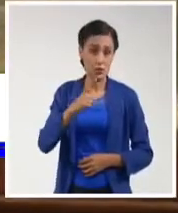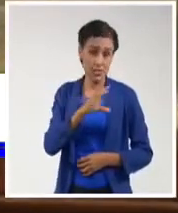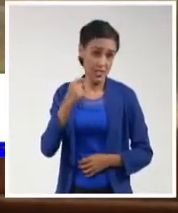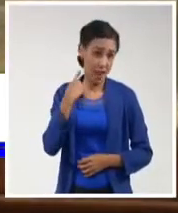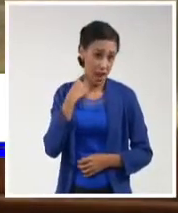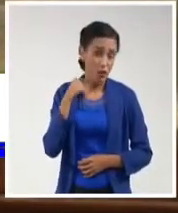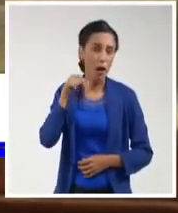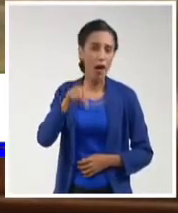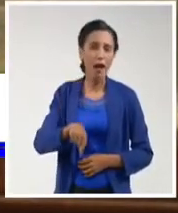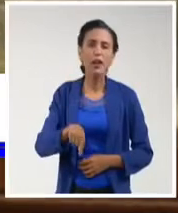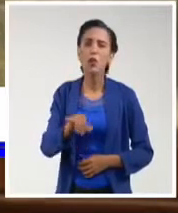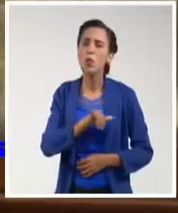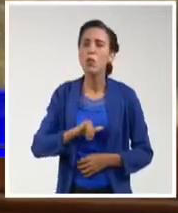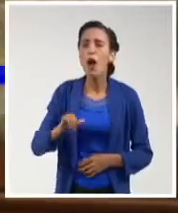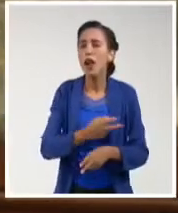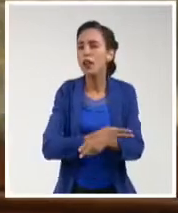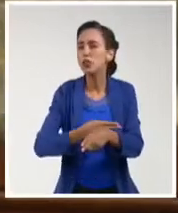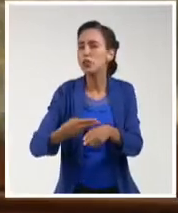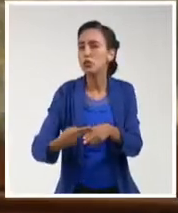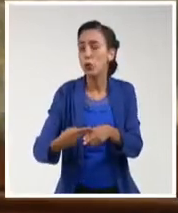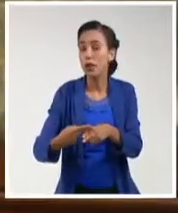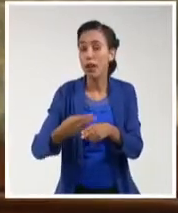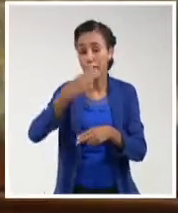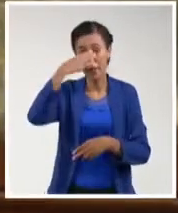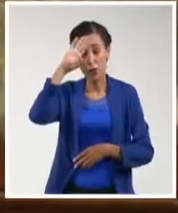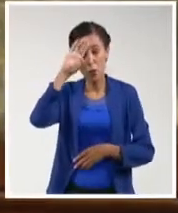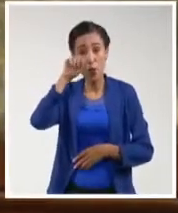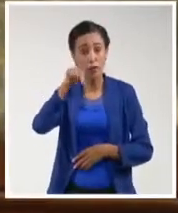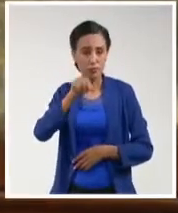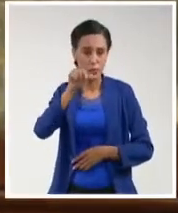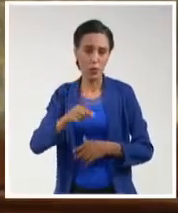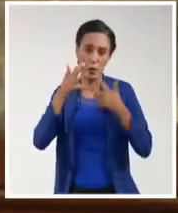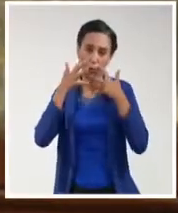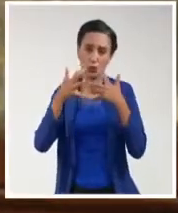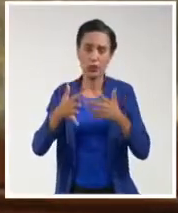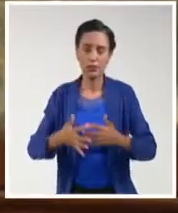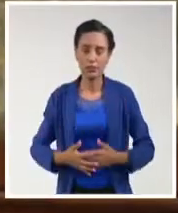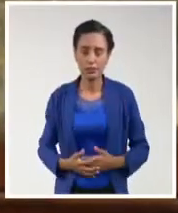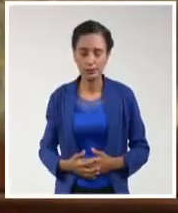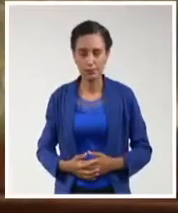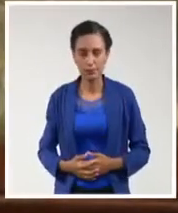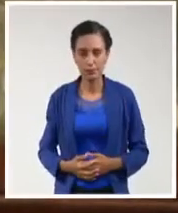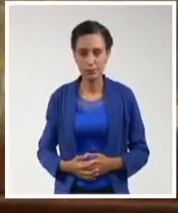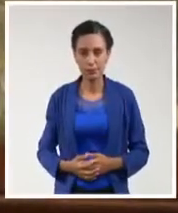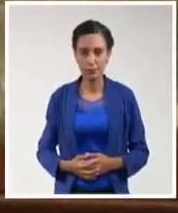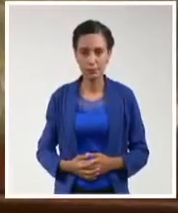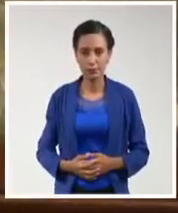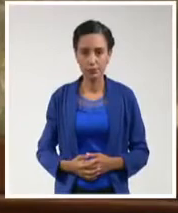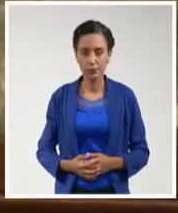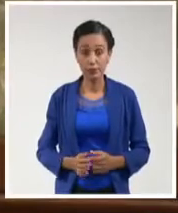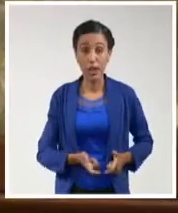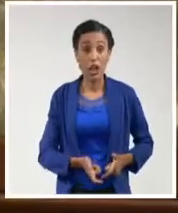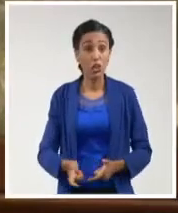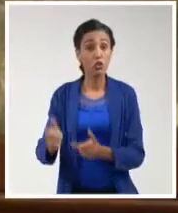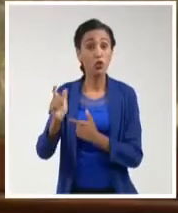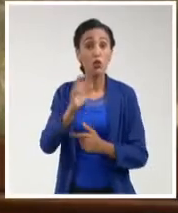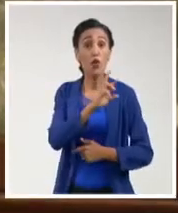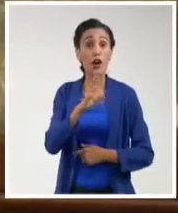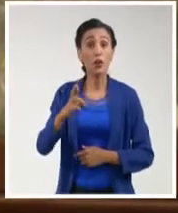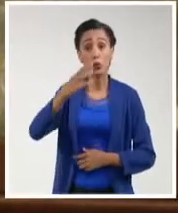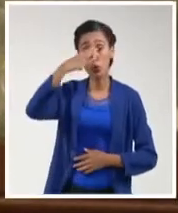y apasionado estudioso del devenir histórico nacional. Tras el triunfo de la Revolución